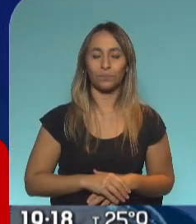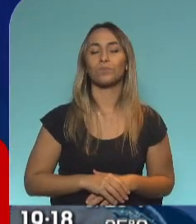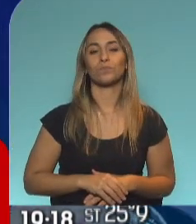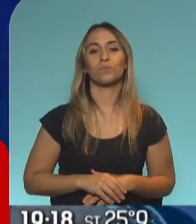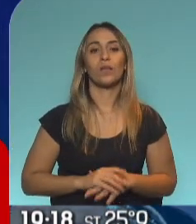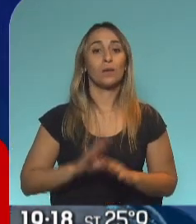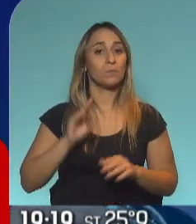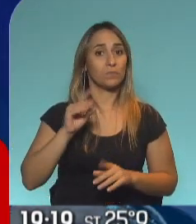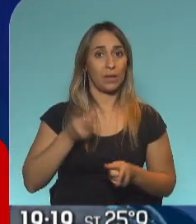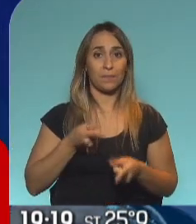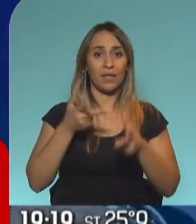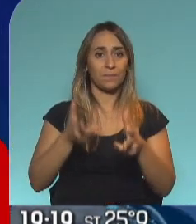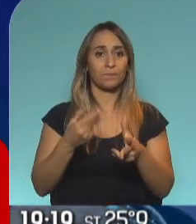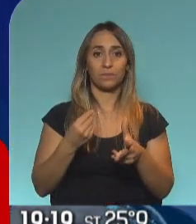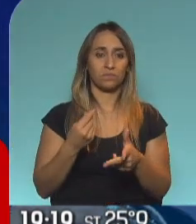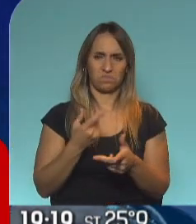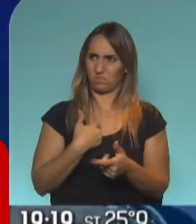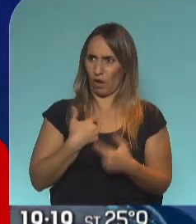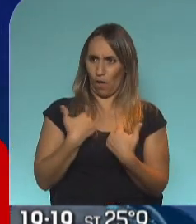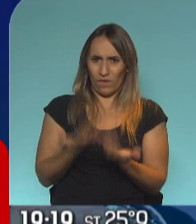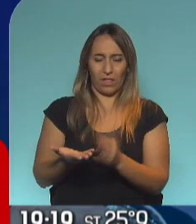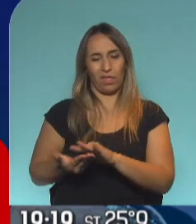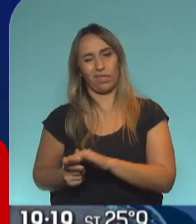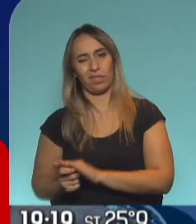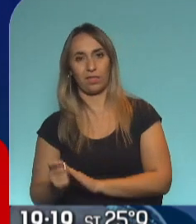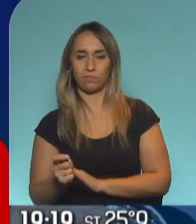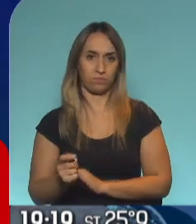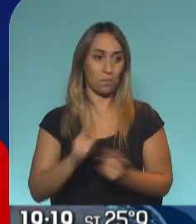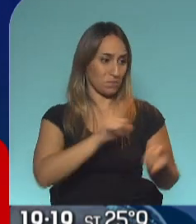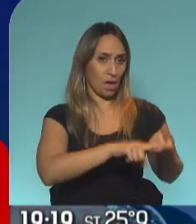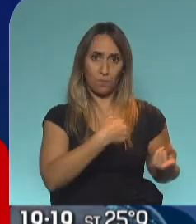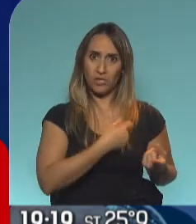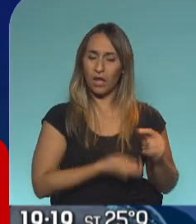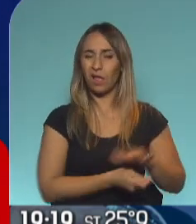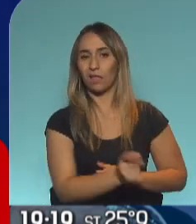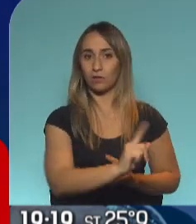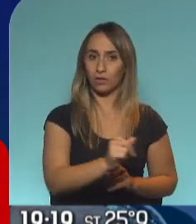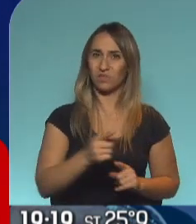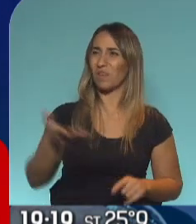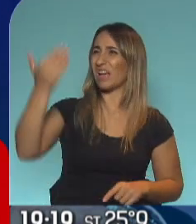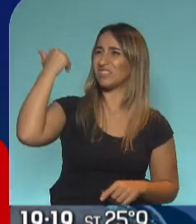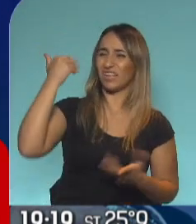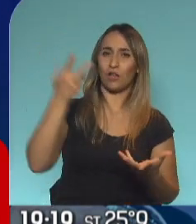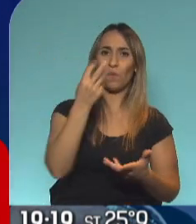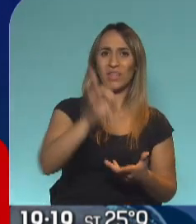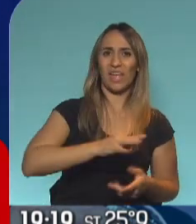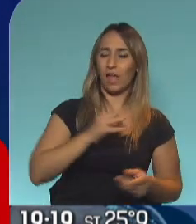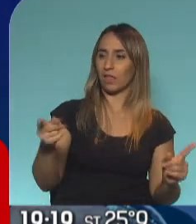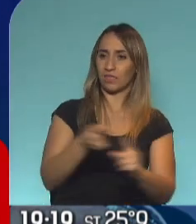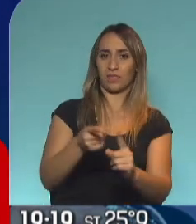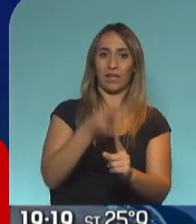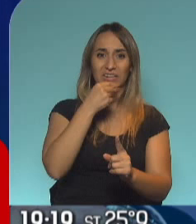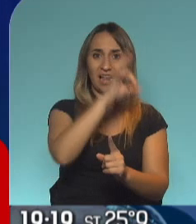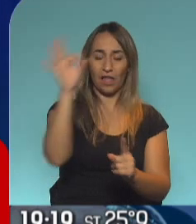Dice, sí, nadie le ofreció nada a nadie por debajo de la mesa. Mi esposa no ofrece vacunas y no habla con Sarlo hace 20 años. De hecho, también firmó